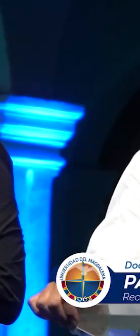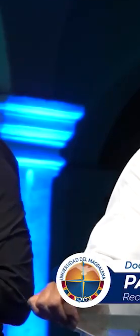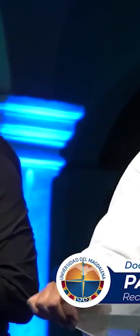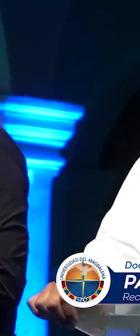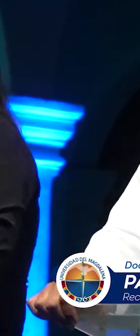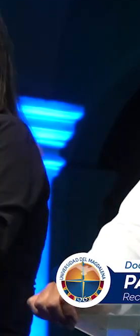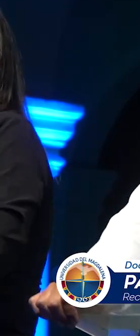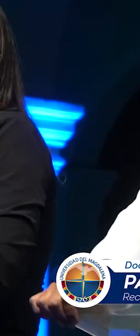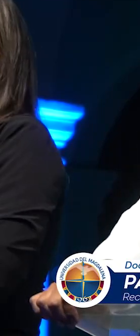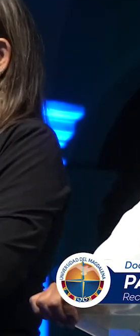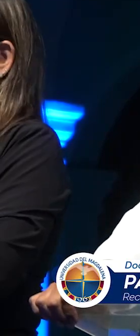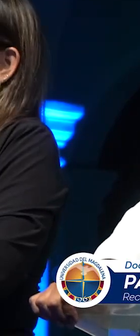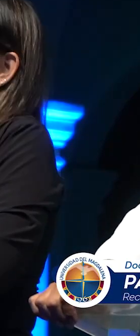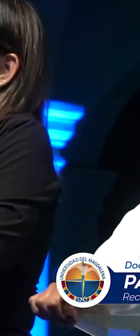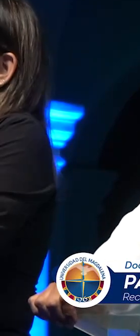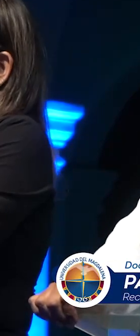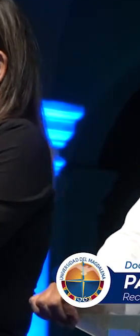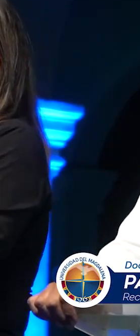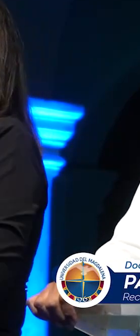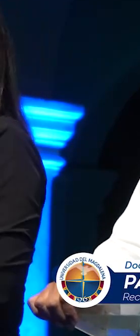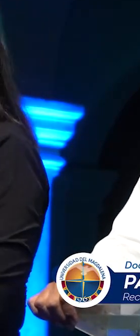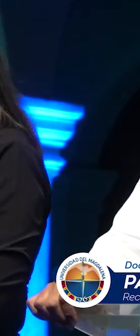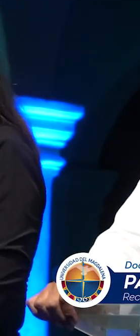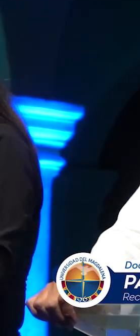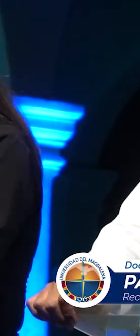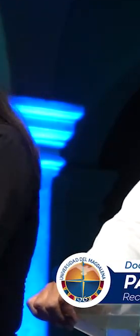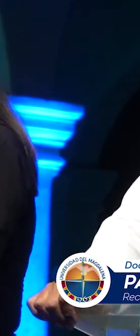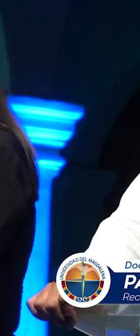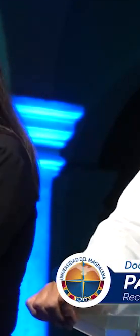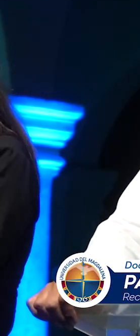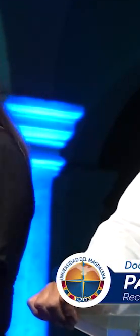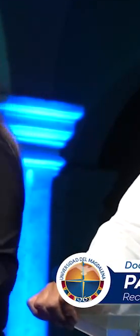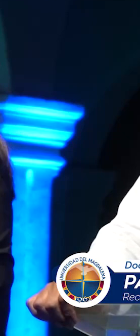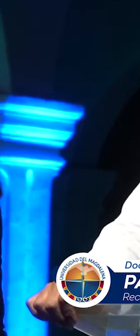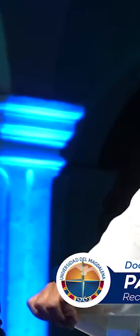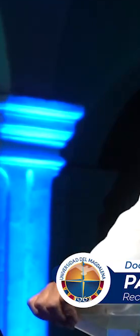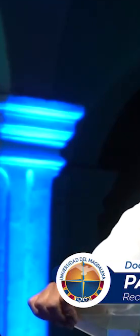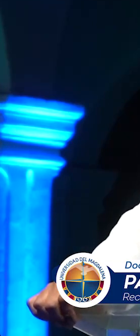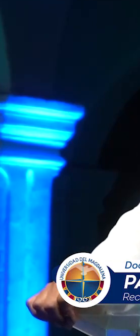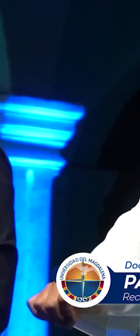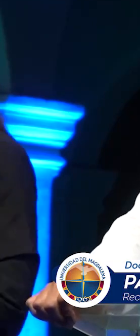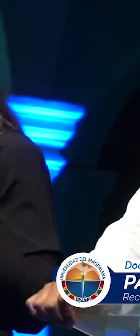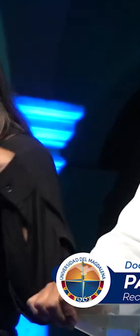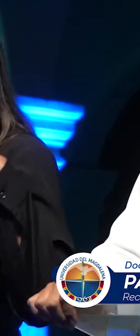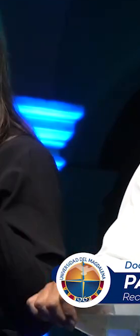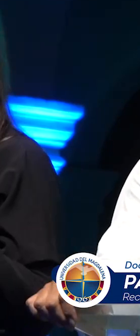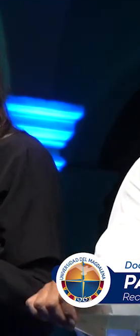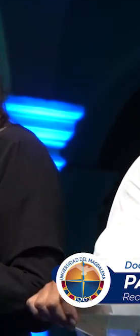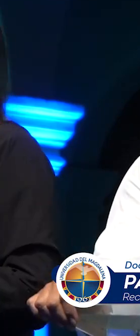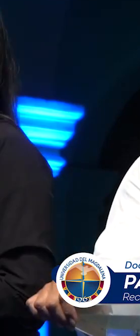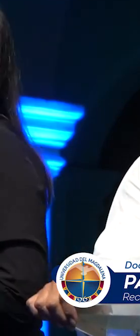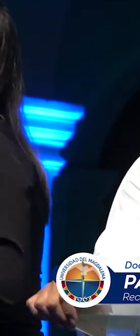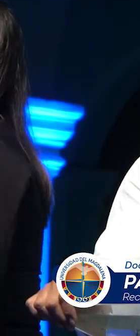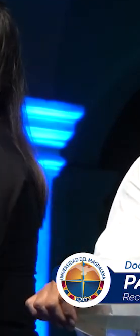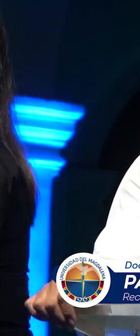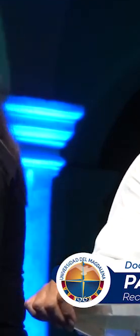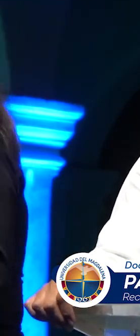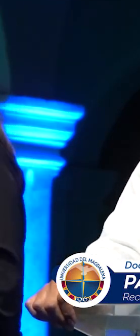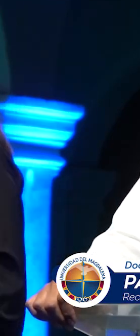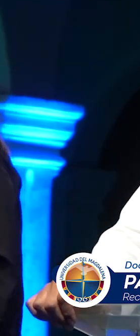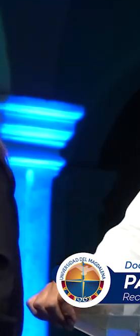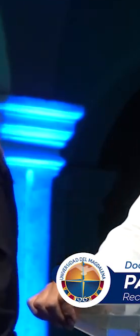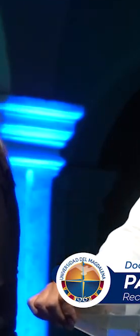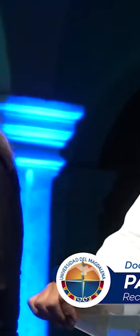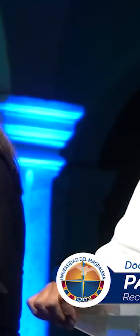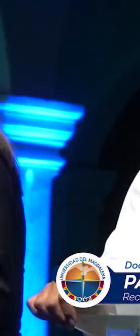genios y genias que les importa un promedio cuando en la vida los promedios no sirven para nada. La vida no te va a pedir promedio ni te va a pedir notas. Gente